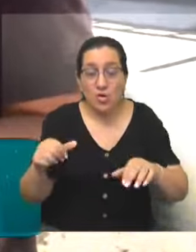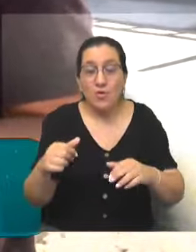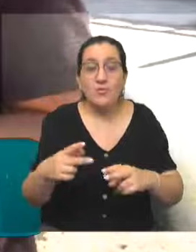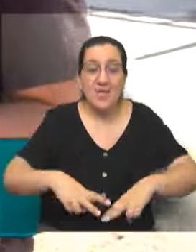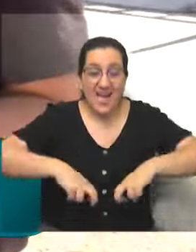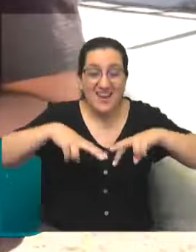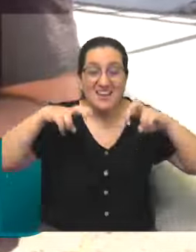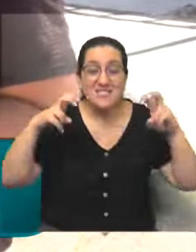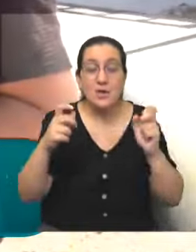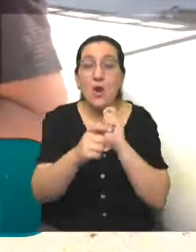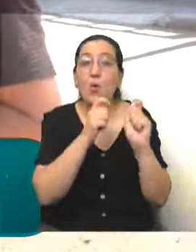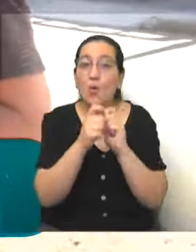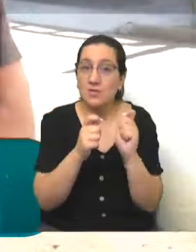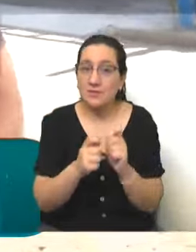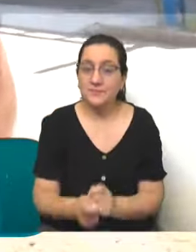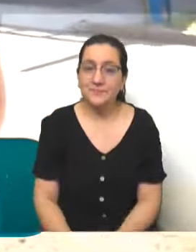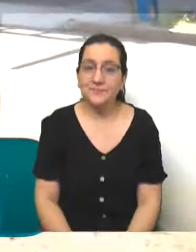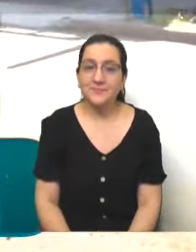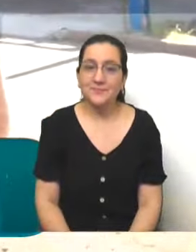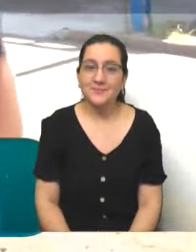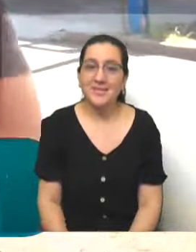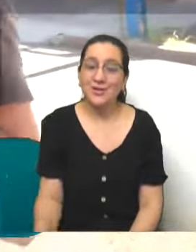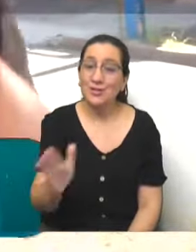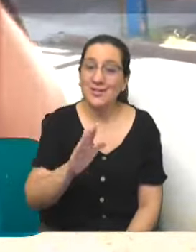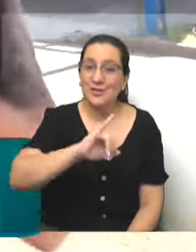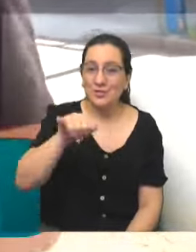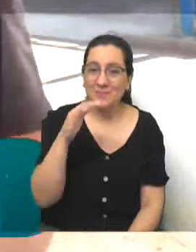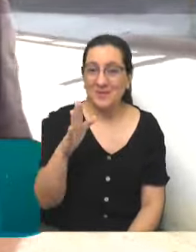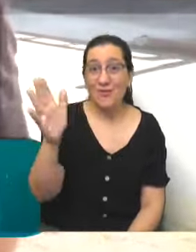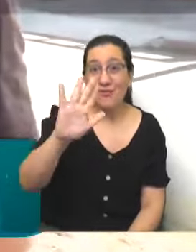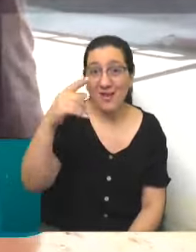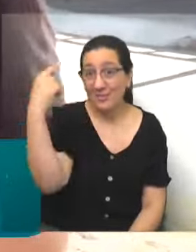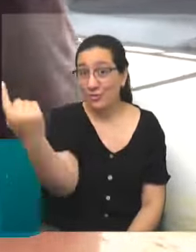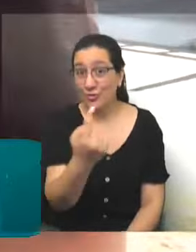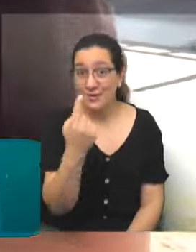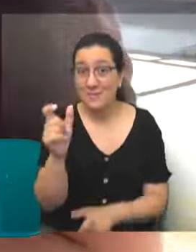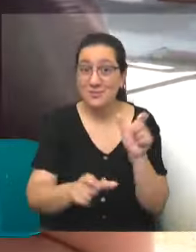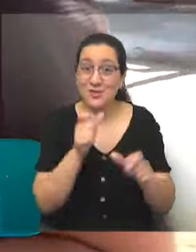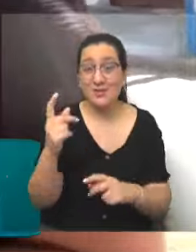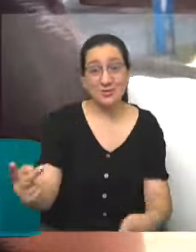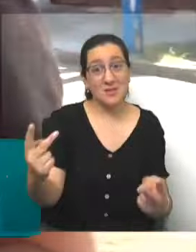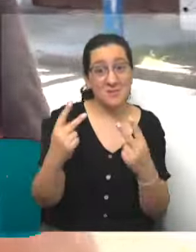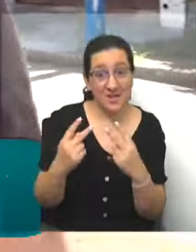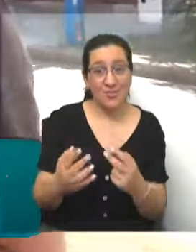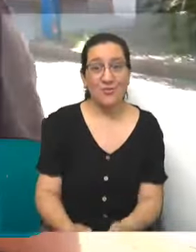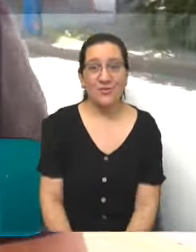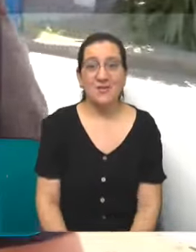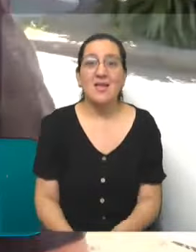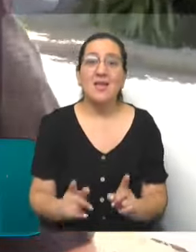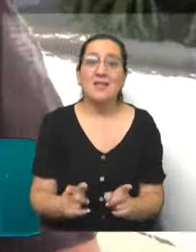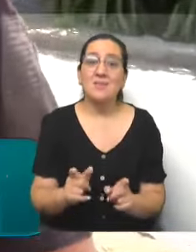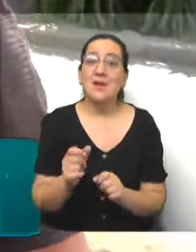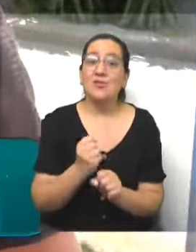una encuesta para saber la gente a quién va a votar? Bienvenido. Hola, JP, hola a todas las personas que nos están siguiendo desde sus casas y también en el